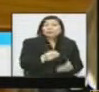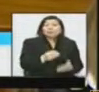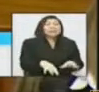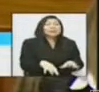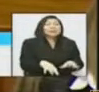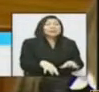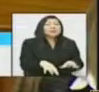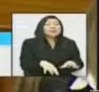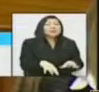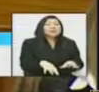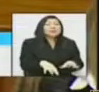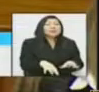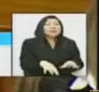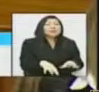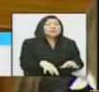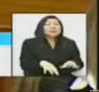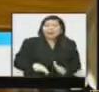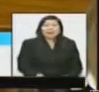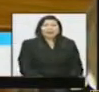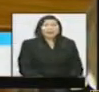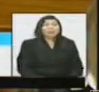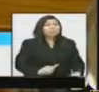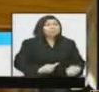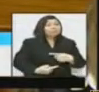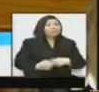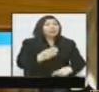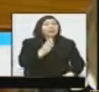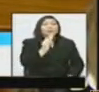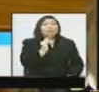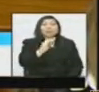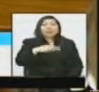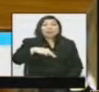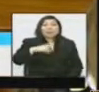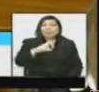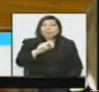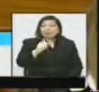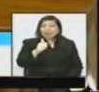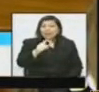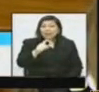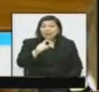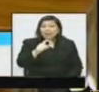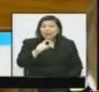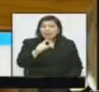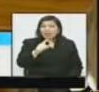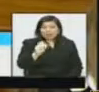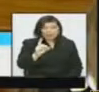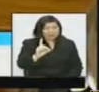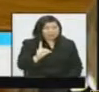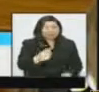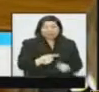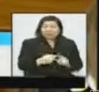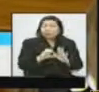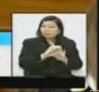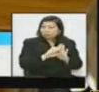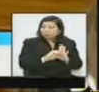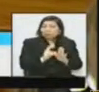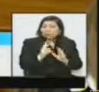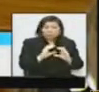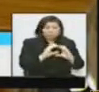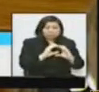como sabemos el tema de fuerte violencia en el país con delincuencia